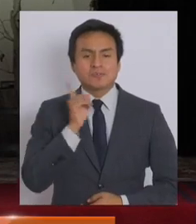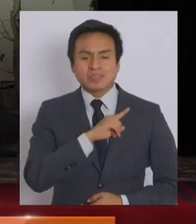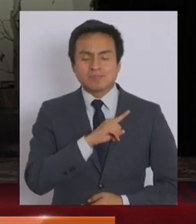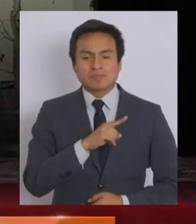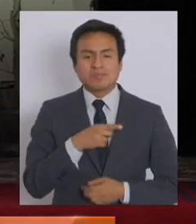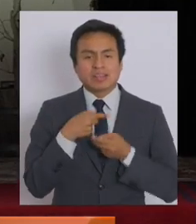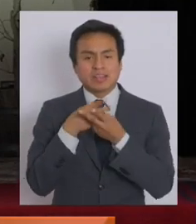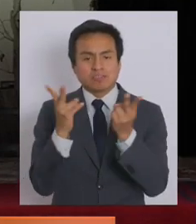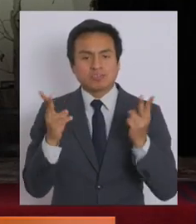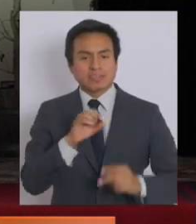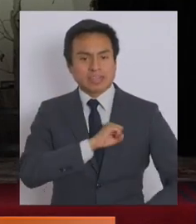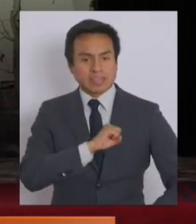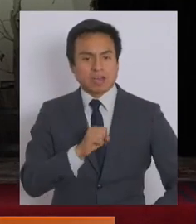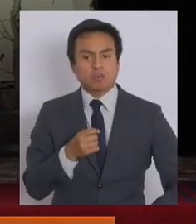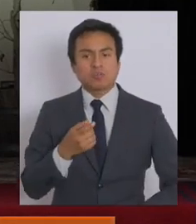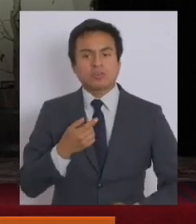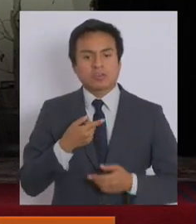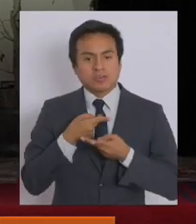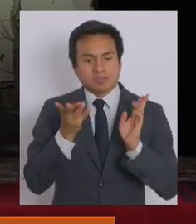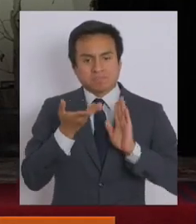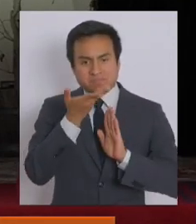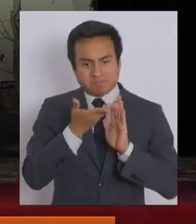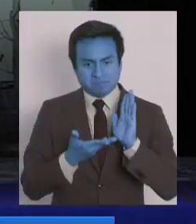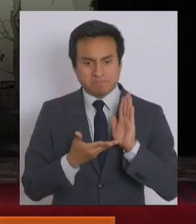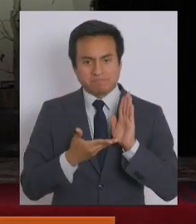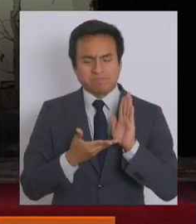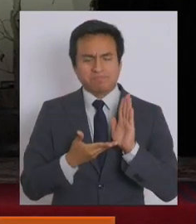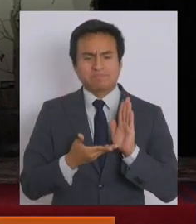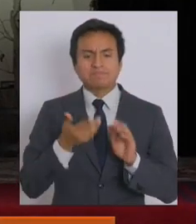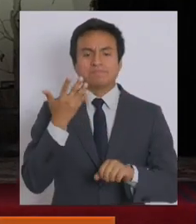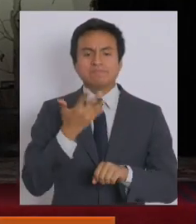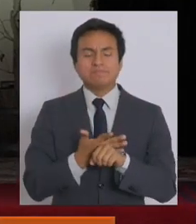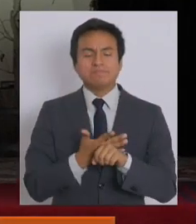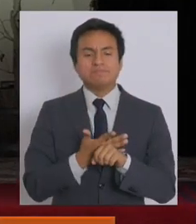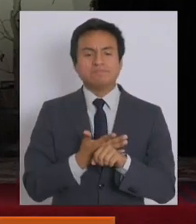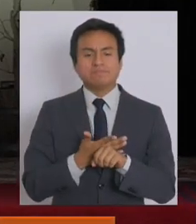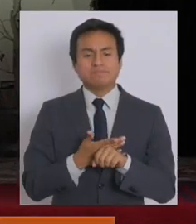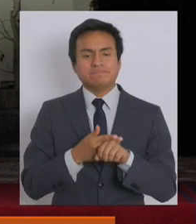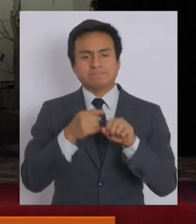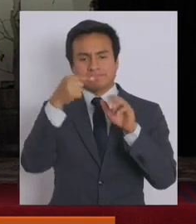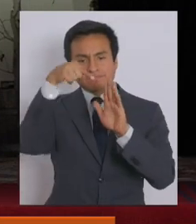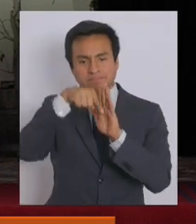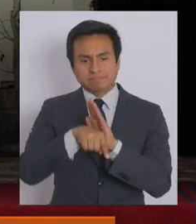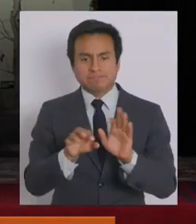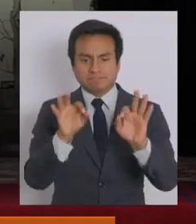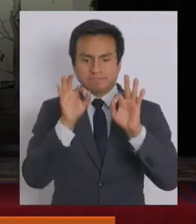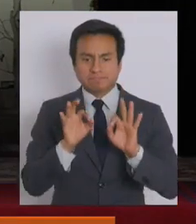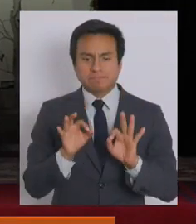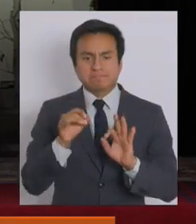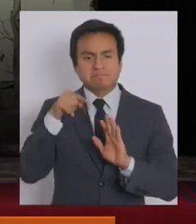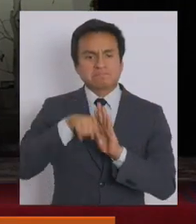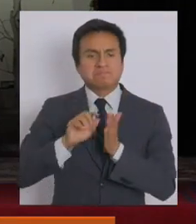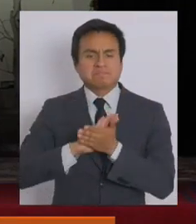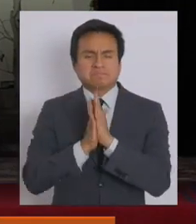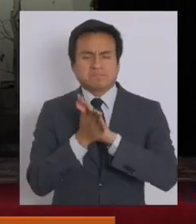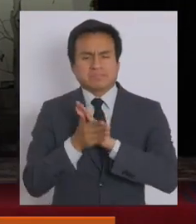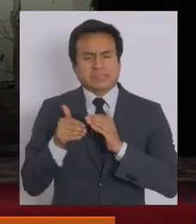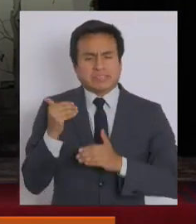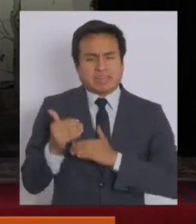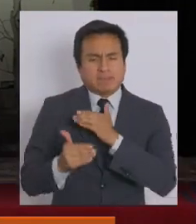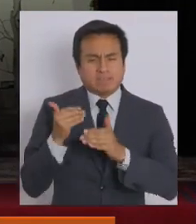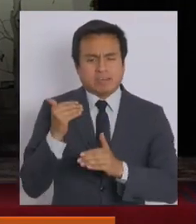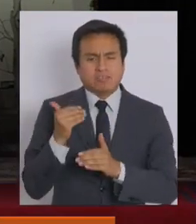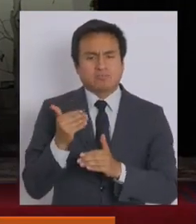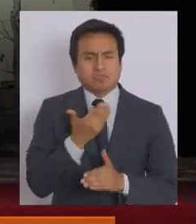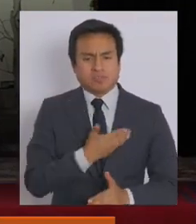la declaración de Santiago que daremos a conocer, hay una cuenta rigurosa y exhaustiva de todo lo que hemos avanzado durante